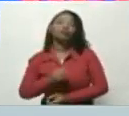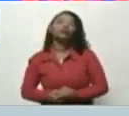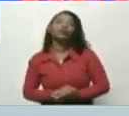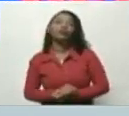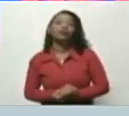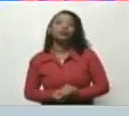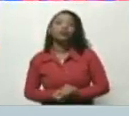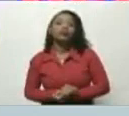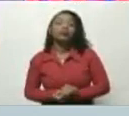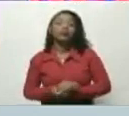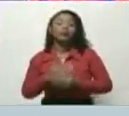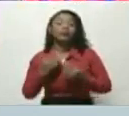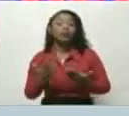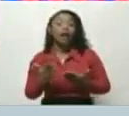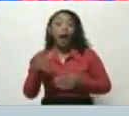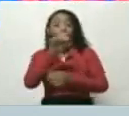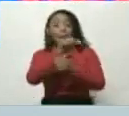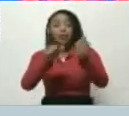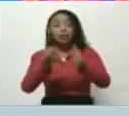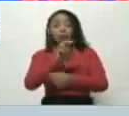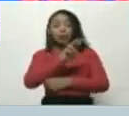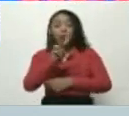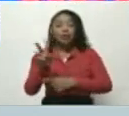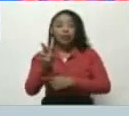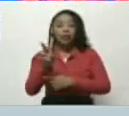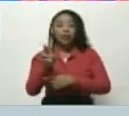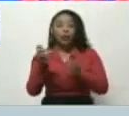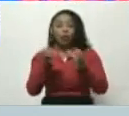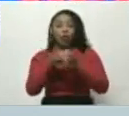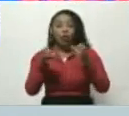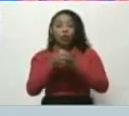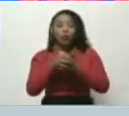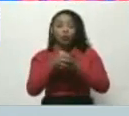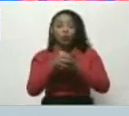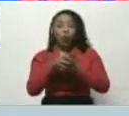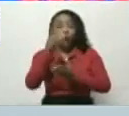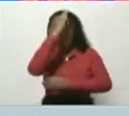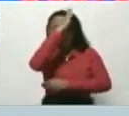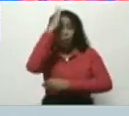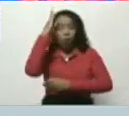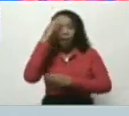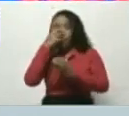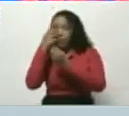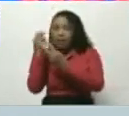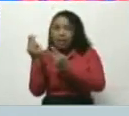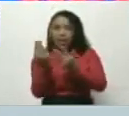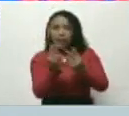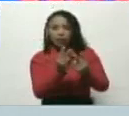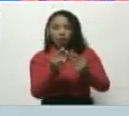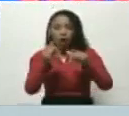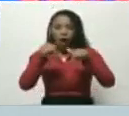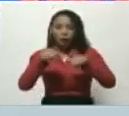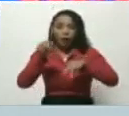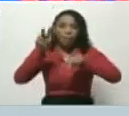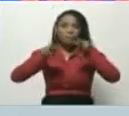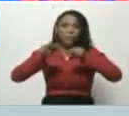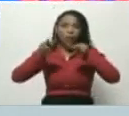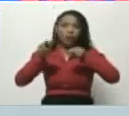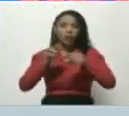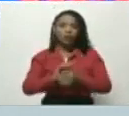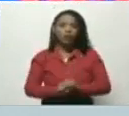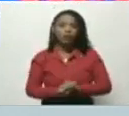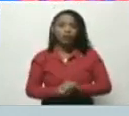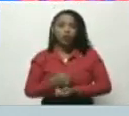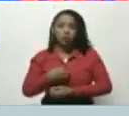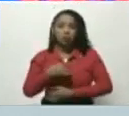cuando el vicepresidente del Partido Socialista Unido de Venezuela me invitó a esta ponencia,